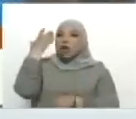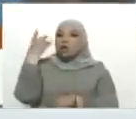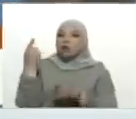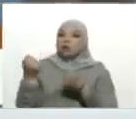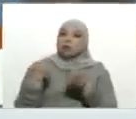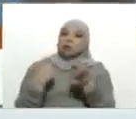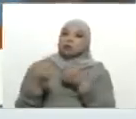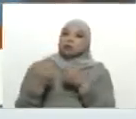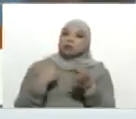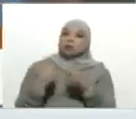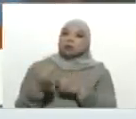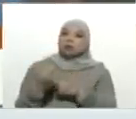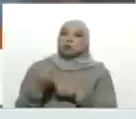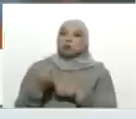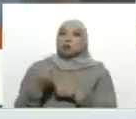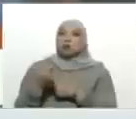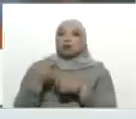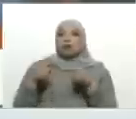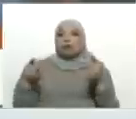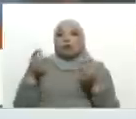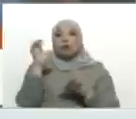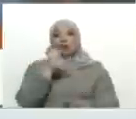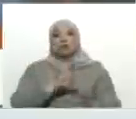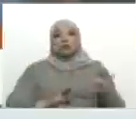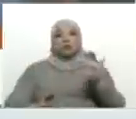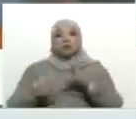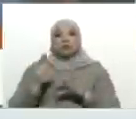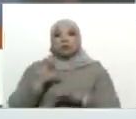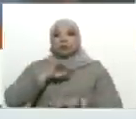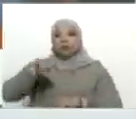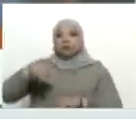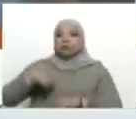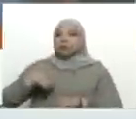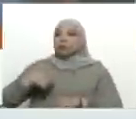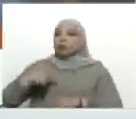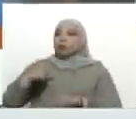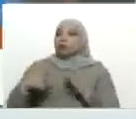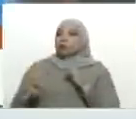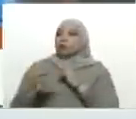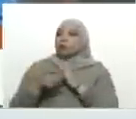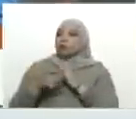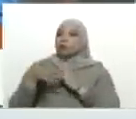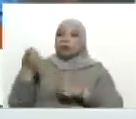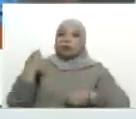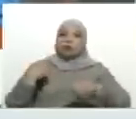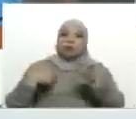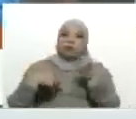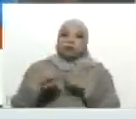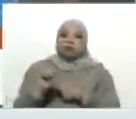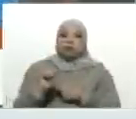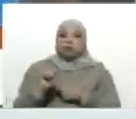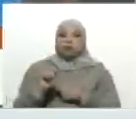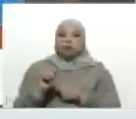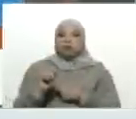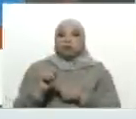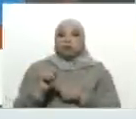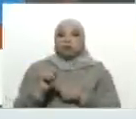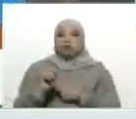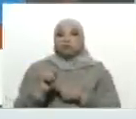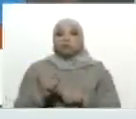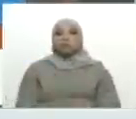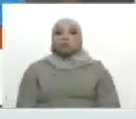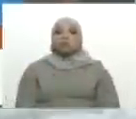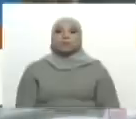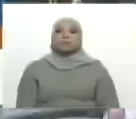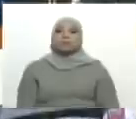economía y de esta ideología disfrazada de ciencia la teoría del mercado el neoliberalismo para la eficiencia del mercado